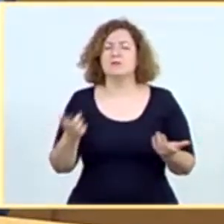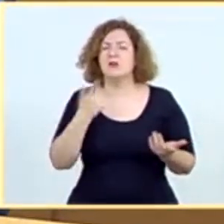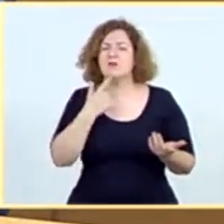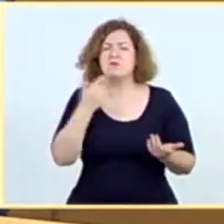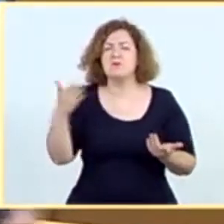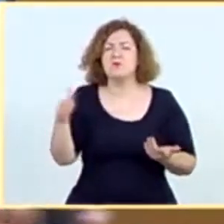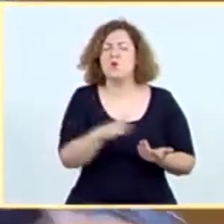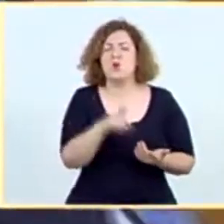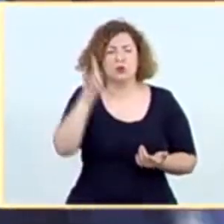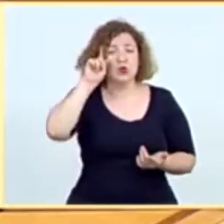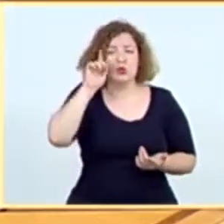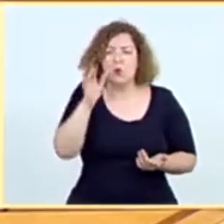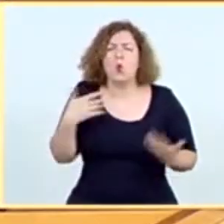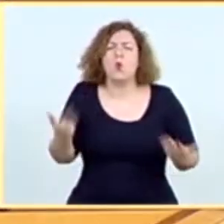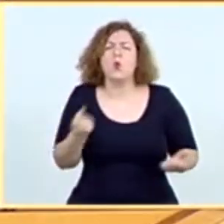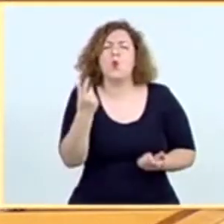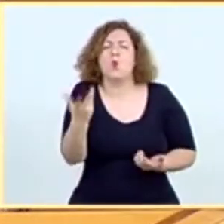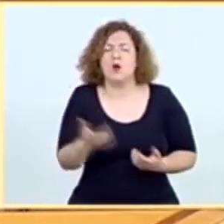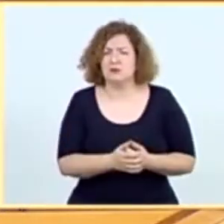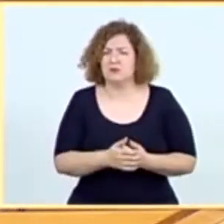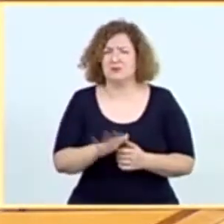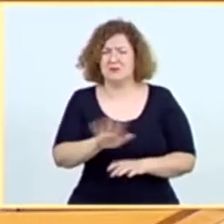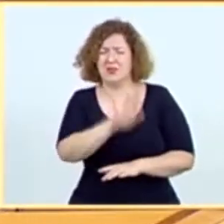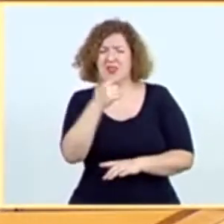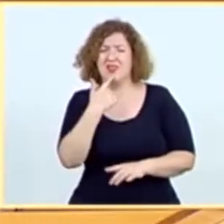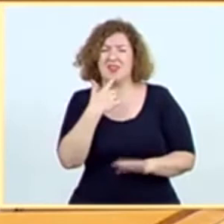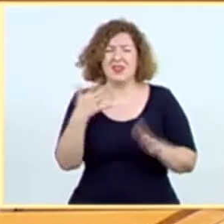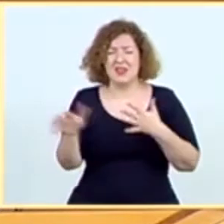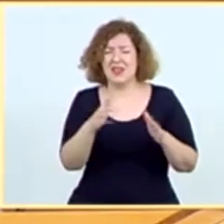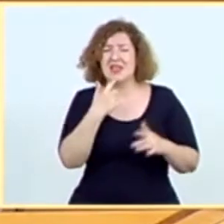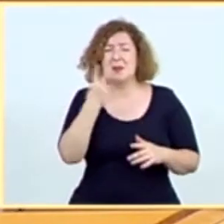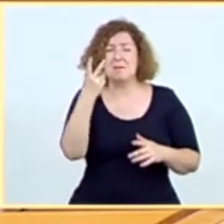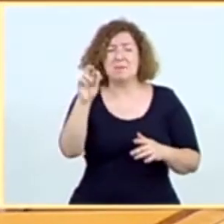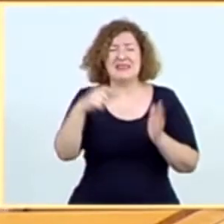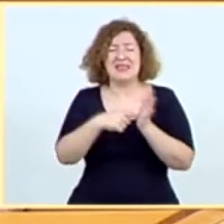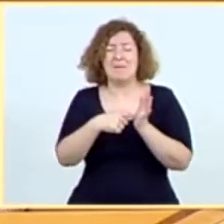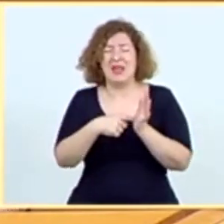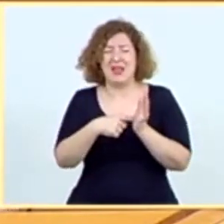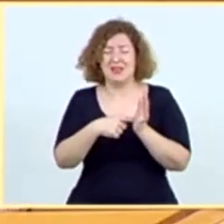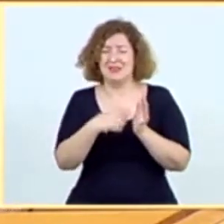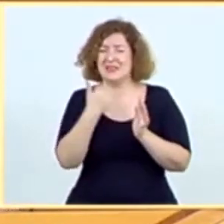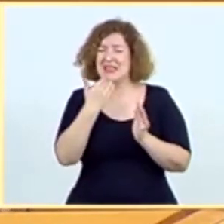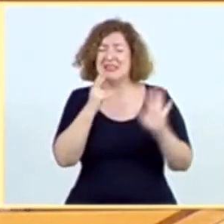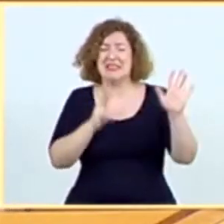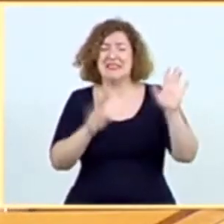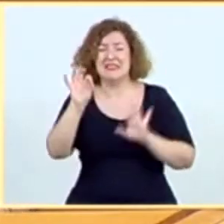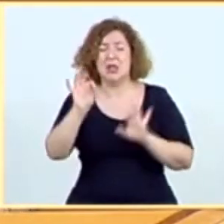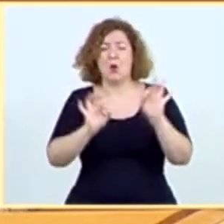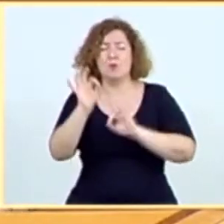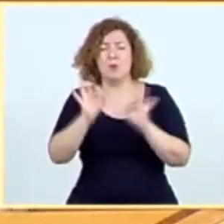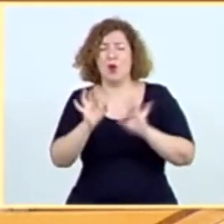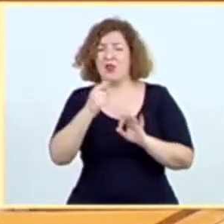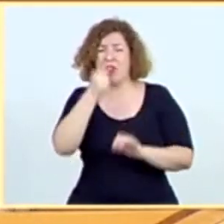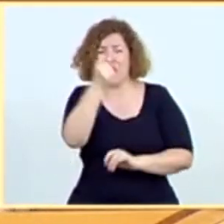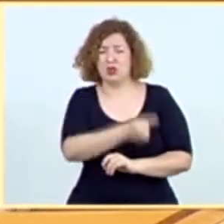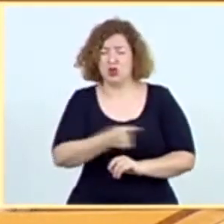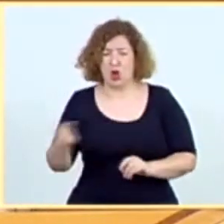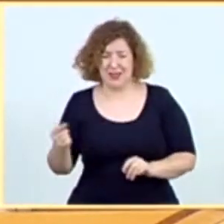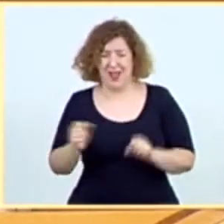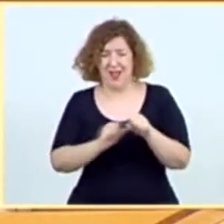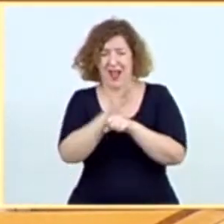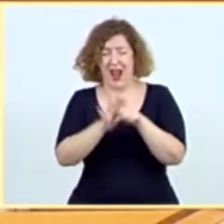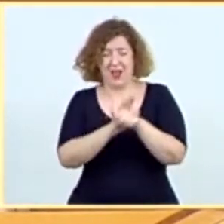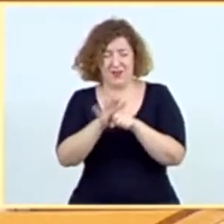han fallecido en nuestras residencias. La escalofriante cifra cercana a las 20.000 ha supuesto el 70% del total de fallecimientos por